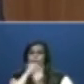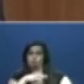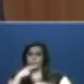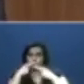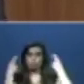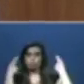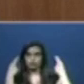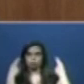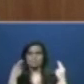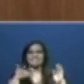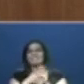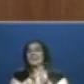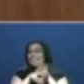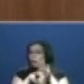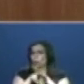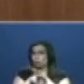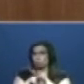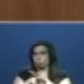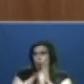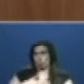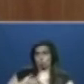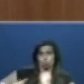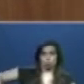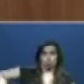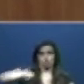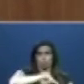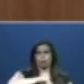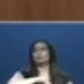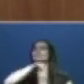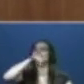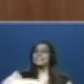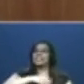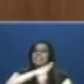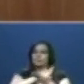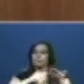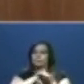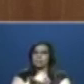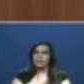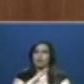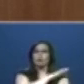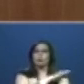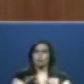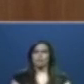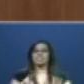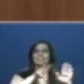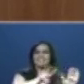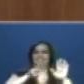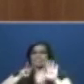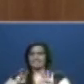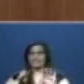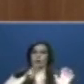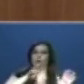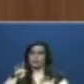esto es los recursos de todos siguen cubriendo en nuestra comunidad entre el 77 y el 80% del coste